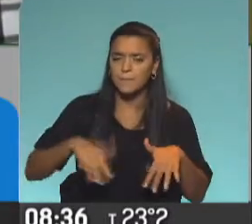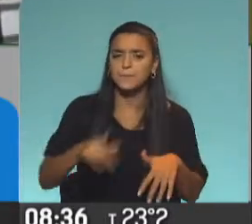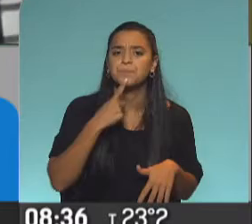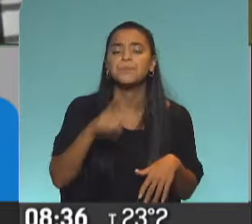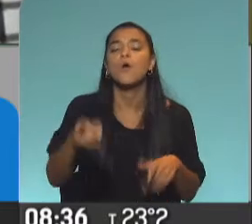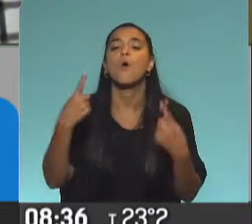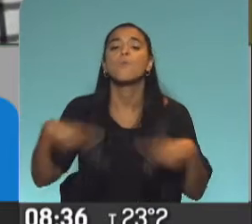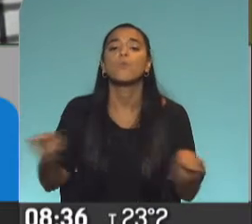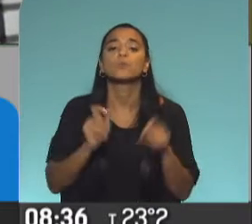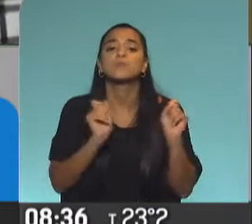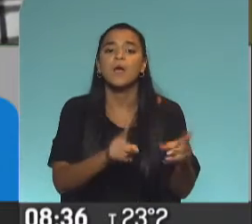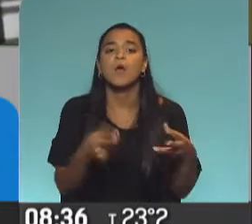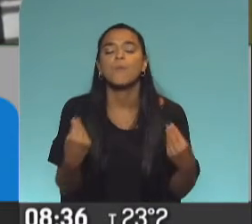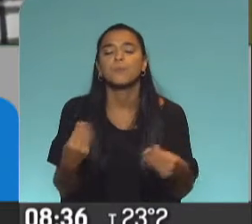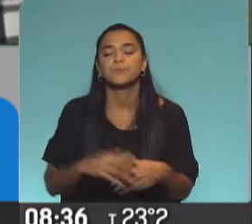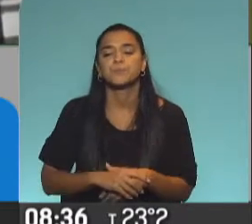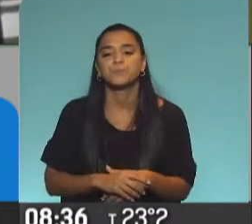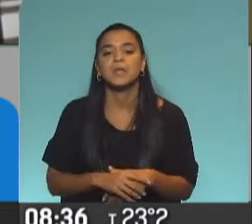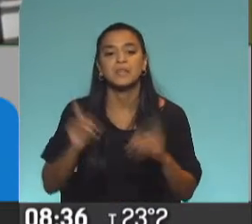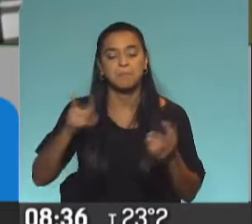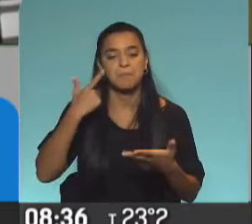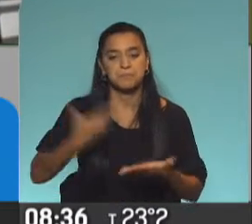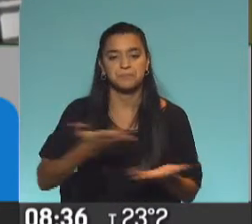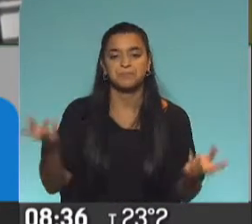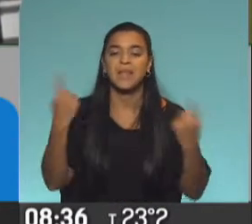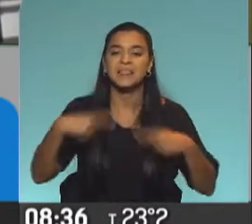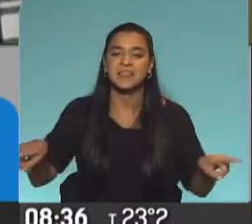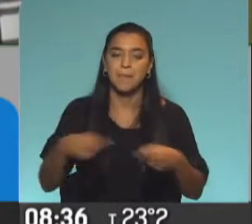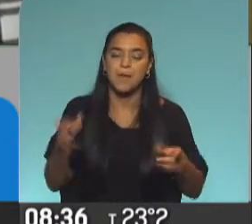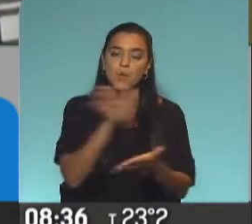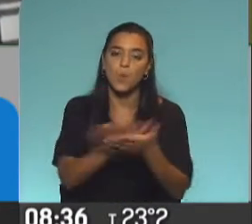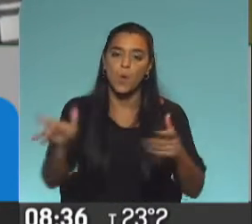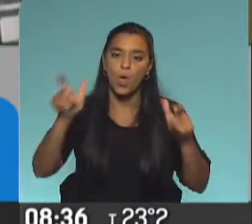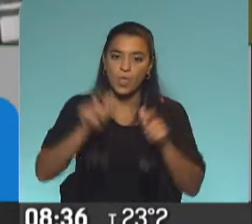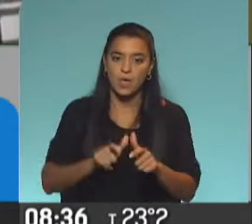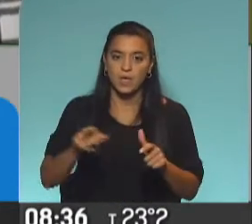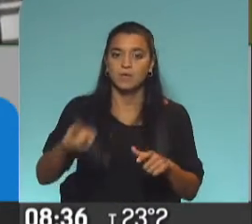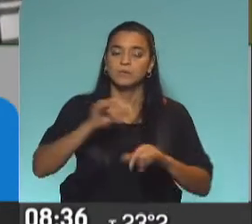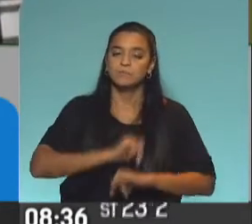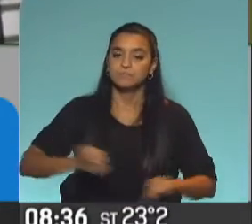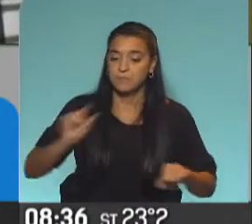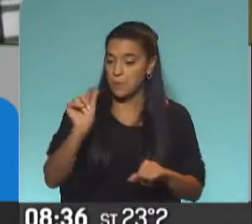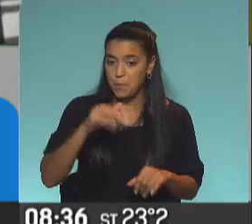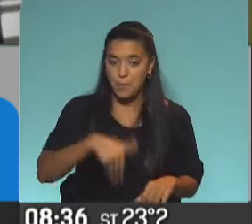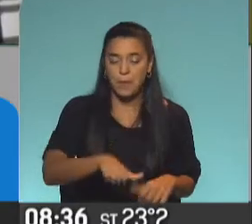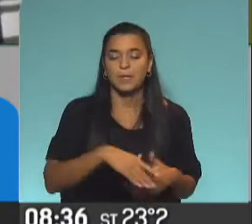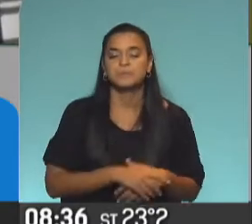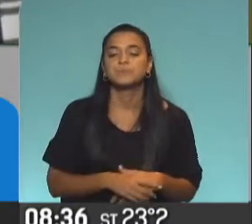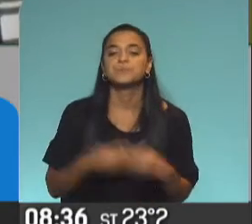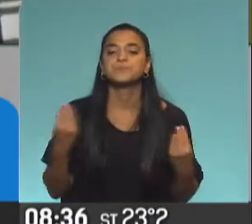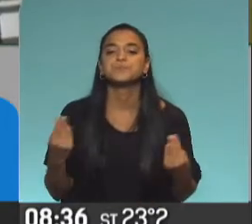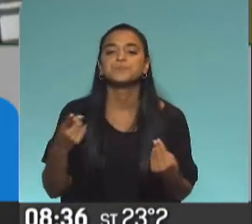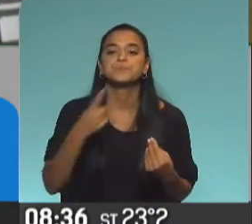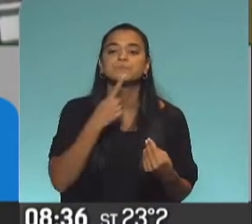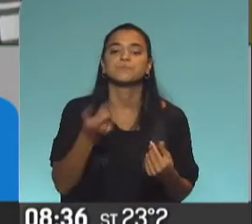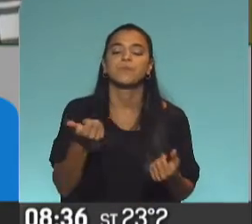su música, también presentando los temas de lo que será su nuevo disco que va a ser lanzado en breve y lo va a estar llevando